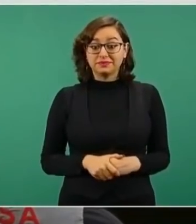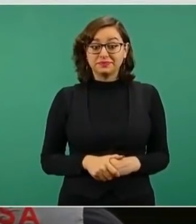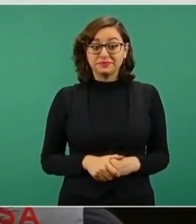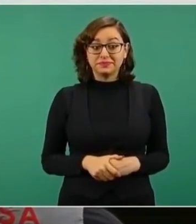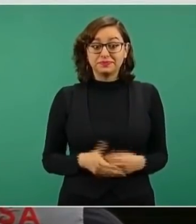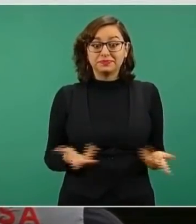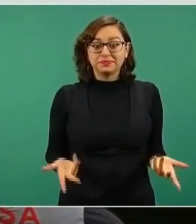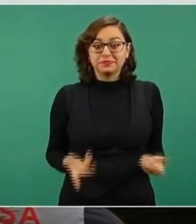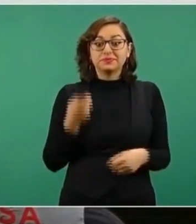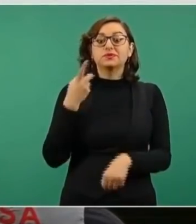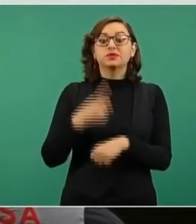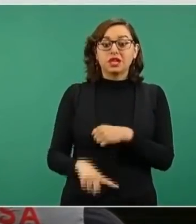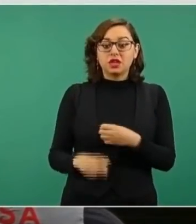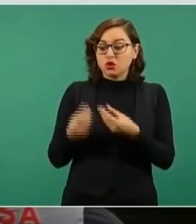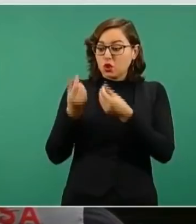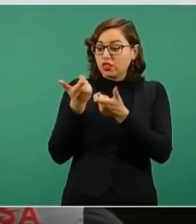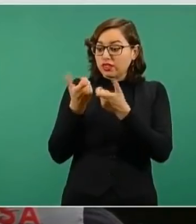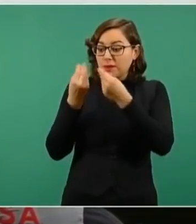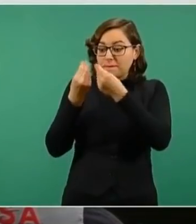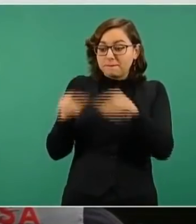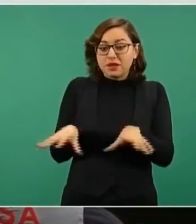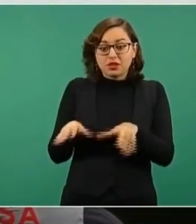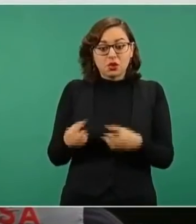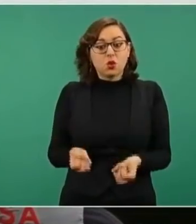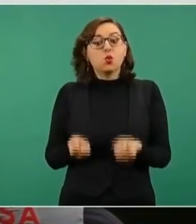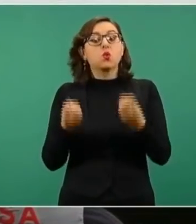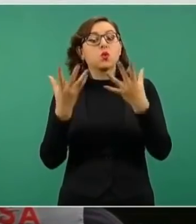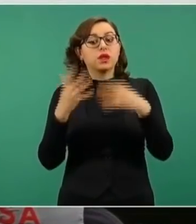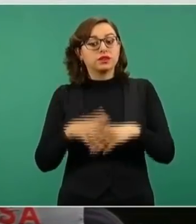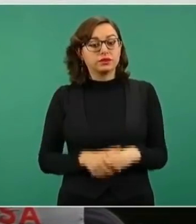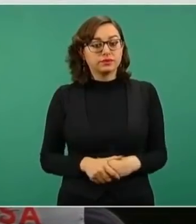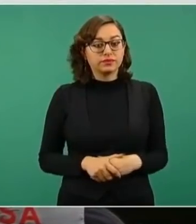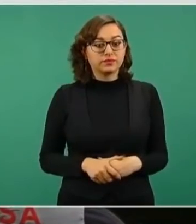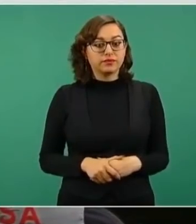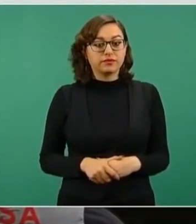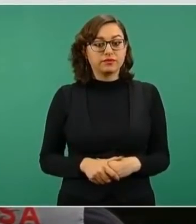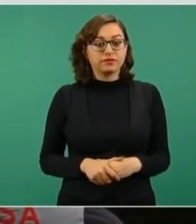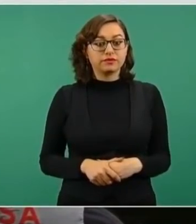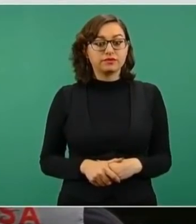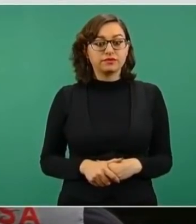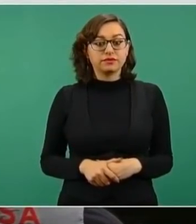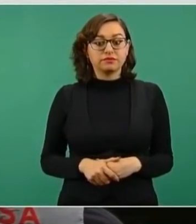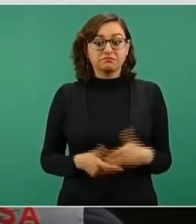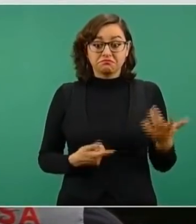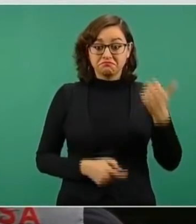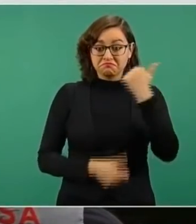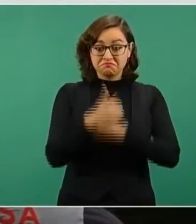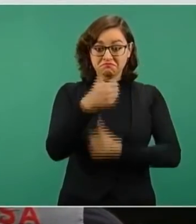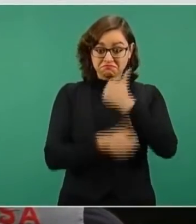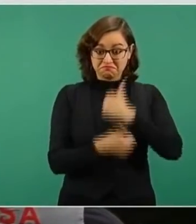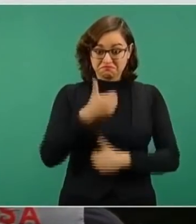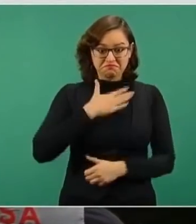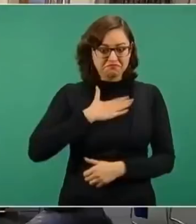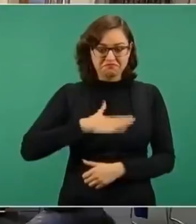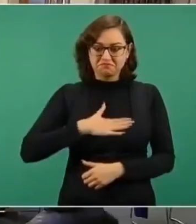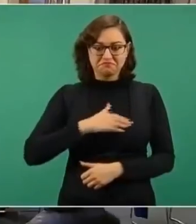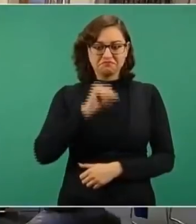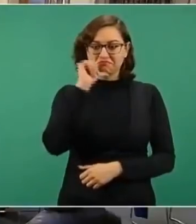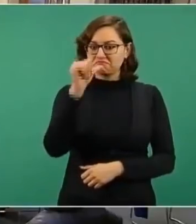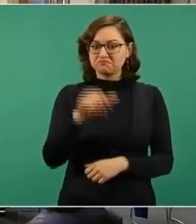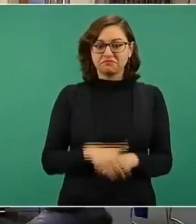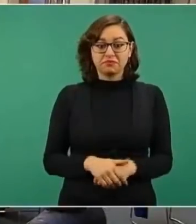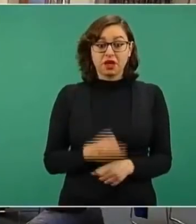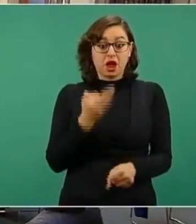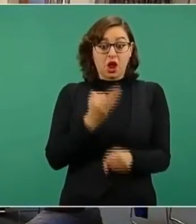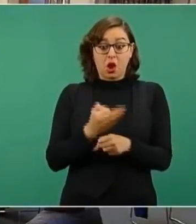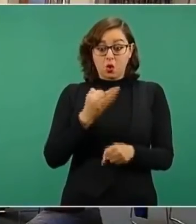¿Cuánto fue el daño para nosotros? Por esa política comercial que se le llama desleal. Esos jueces que están preocupados